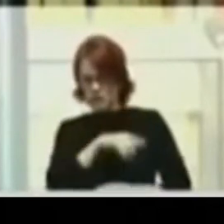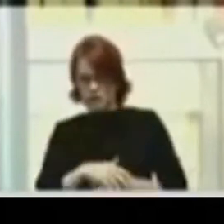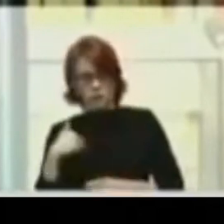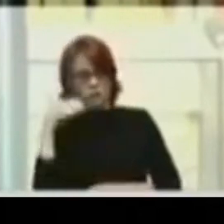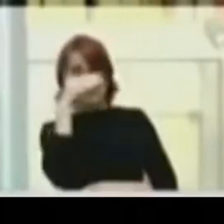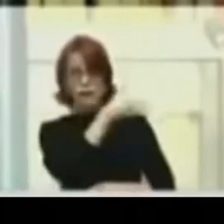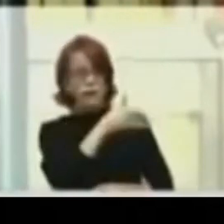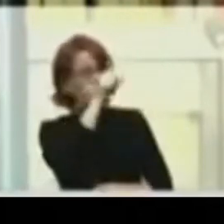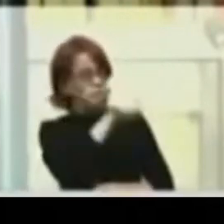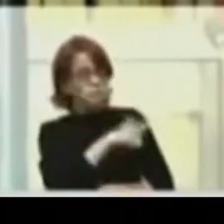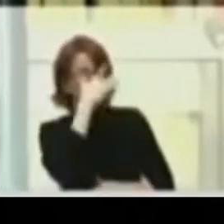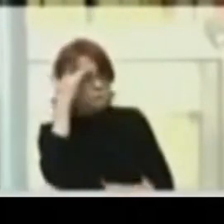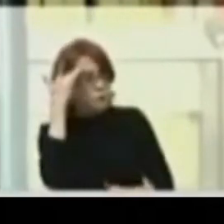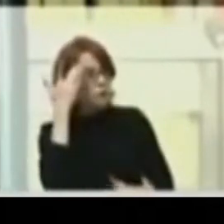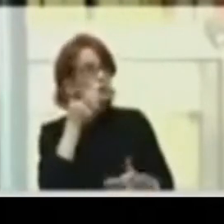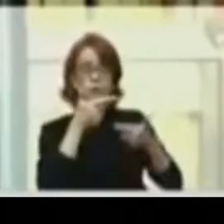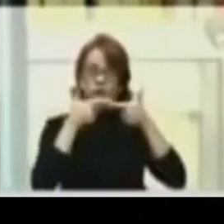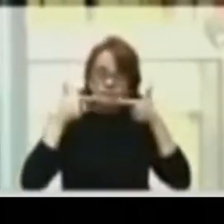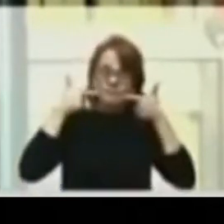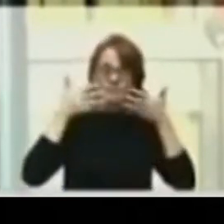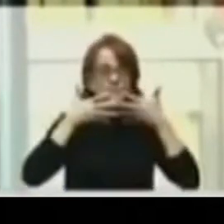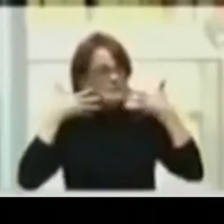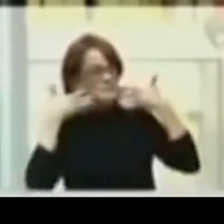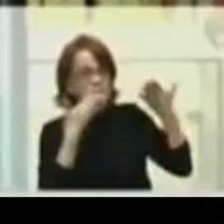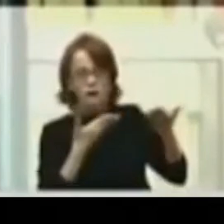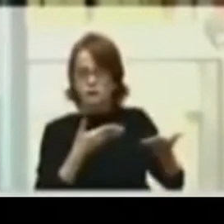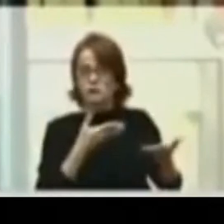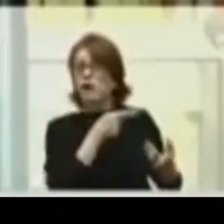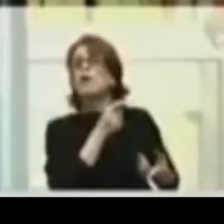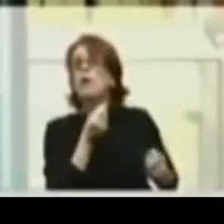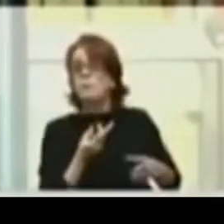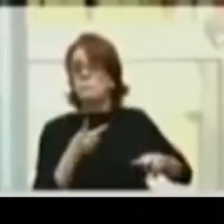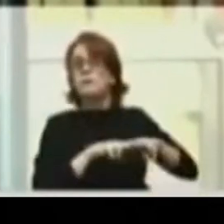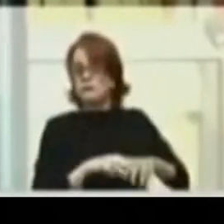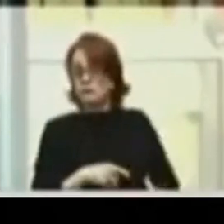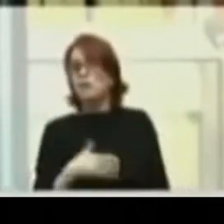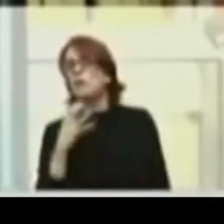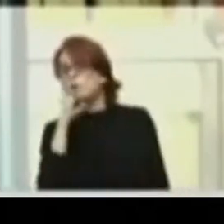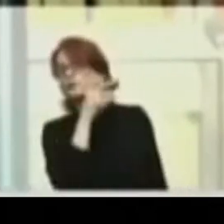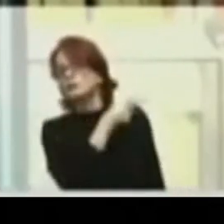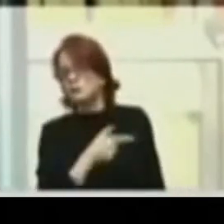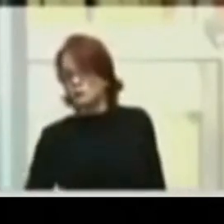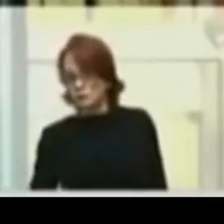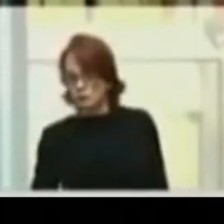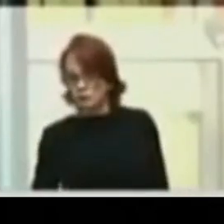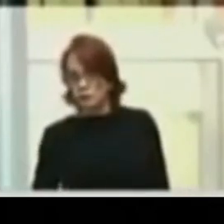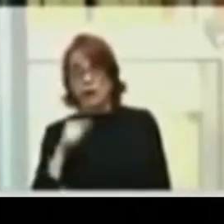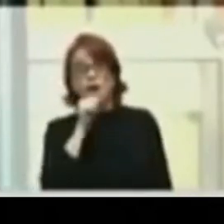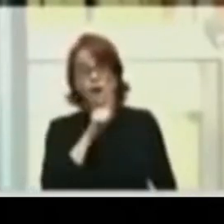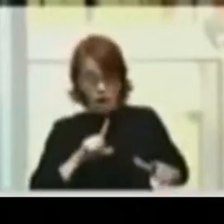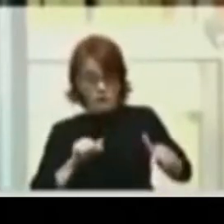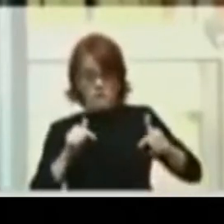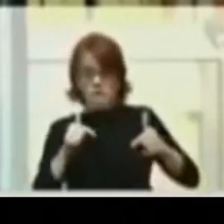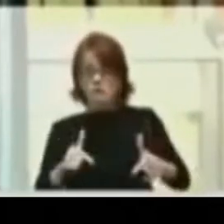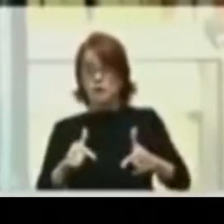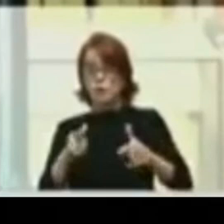Exactamente. Estuve con ella personalmente, que estuve con ella personalmente. Y es una persona muy simpática,